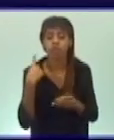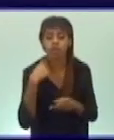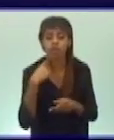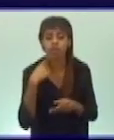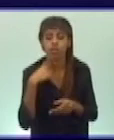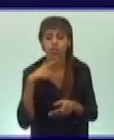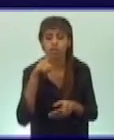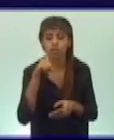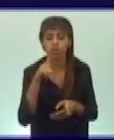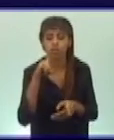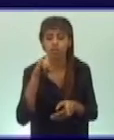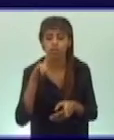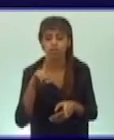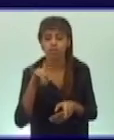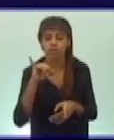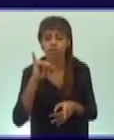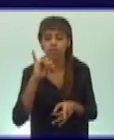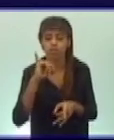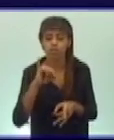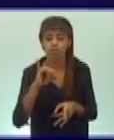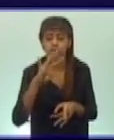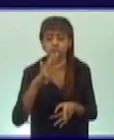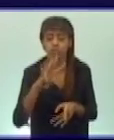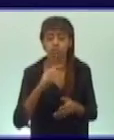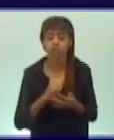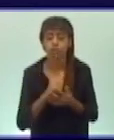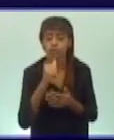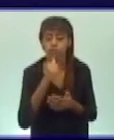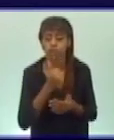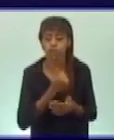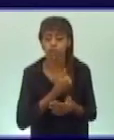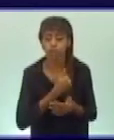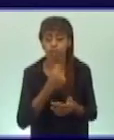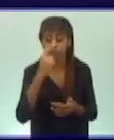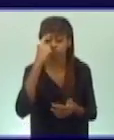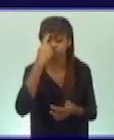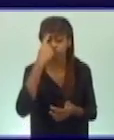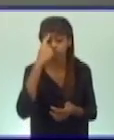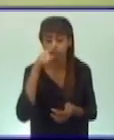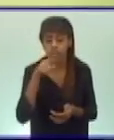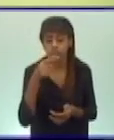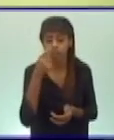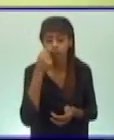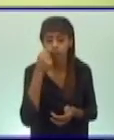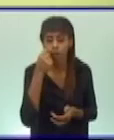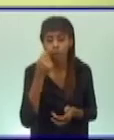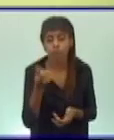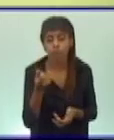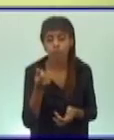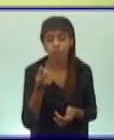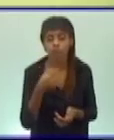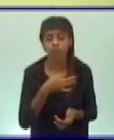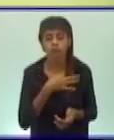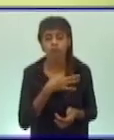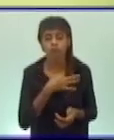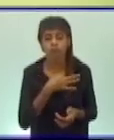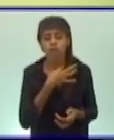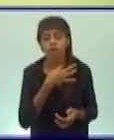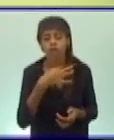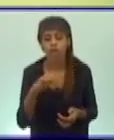de 1964 de nuestro querido Che, ese hombre ejemplo de internacionalismo